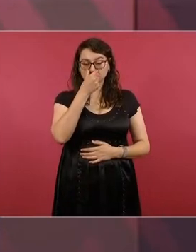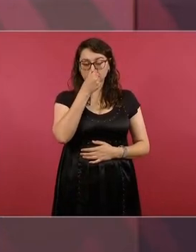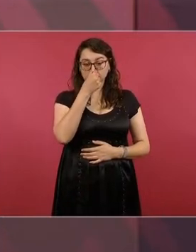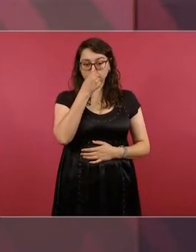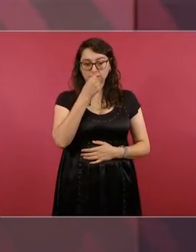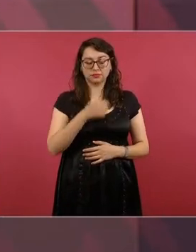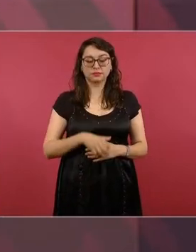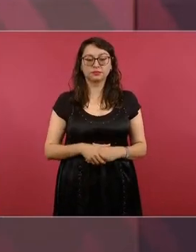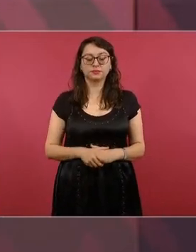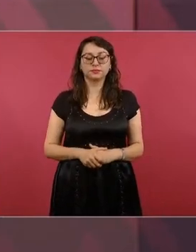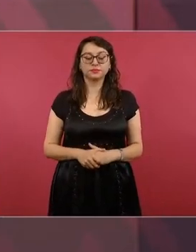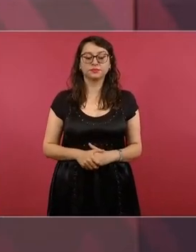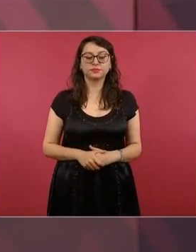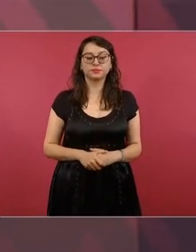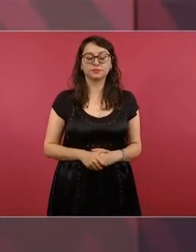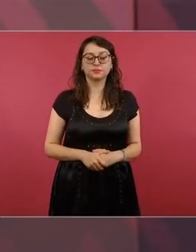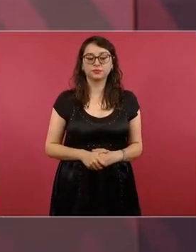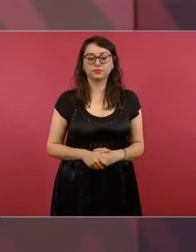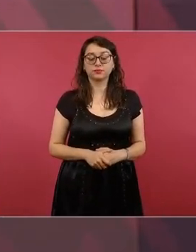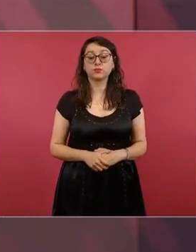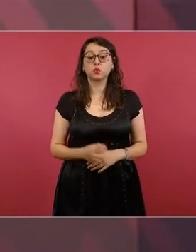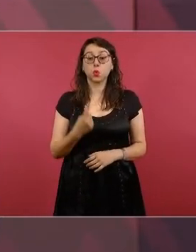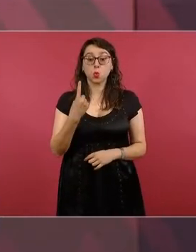Una de estas personas,